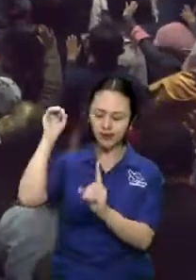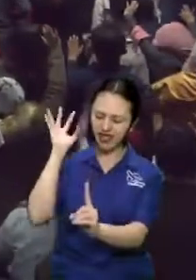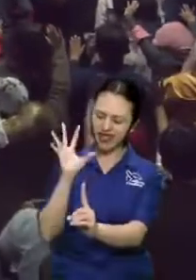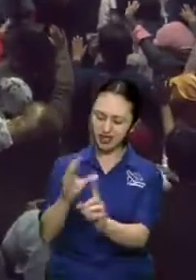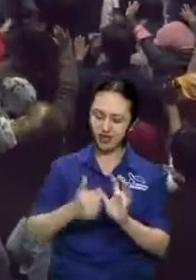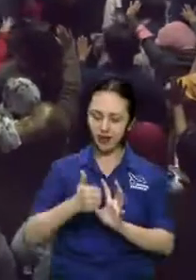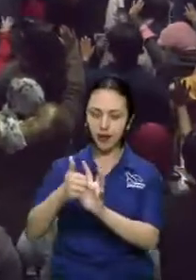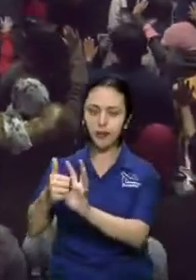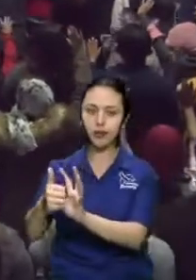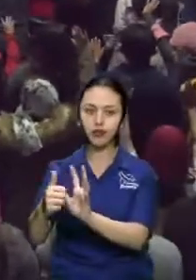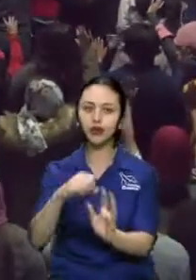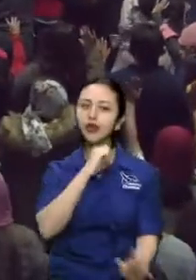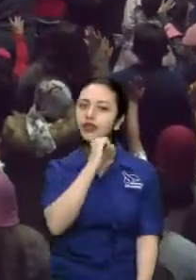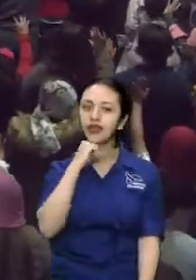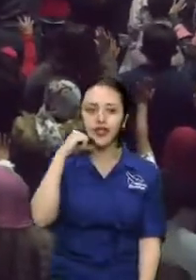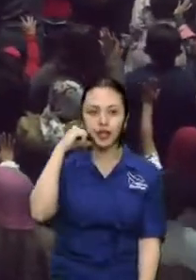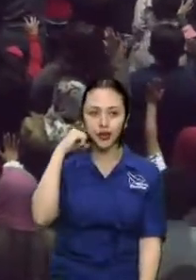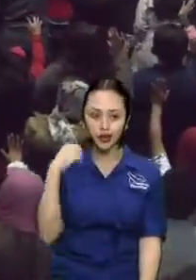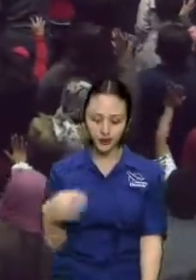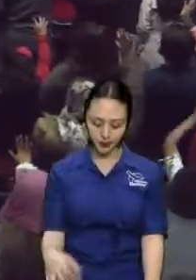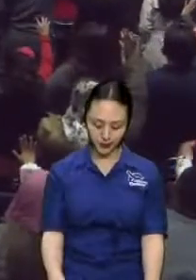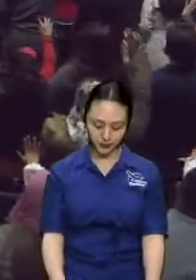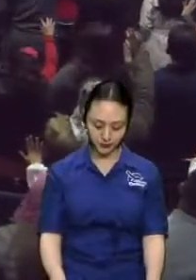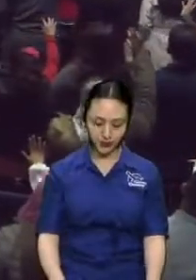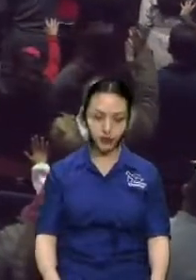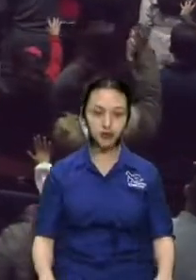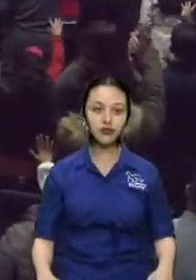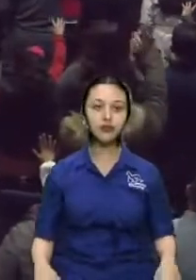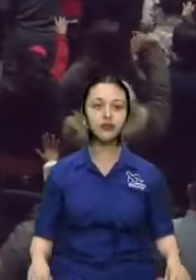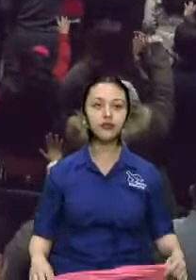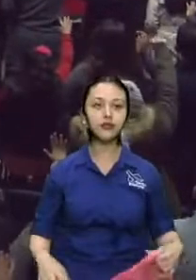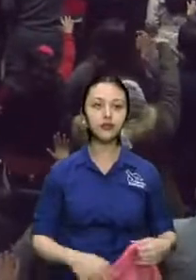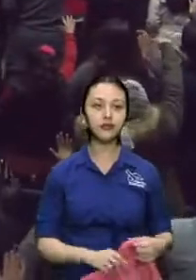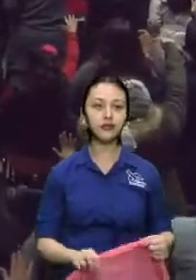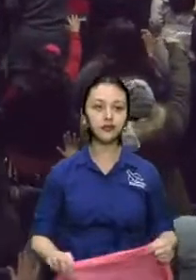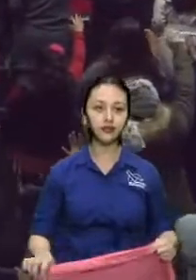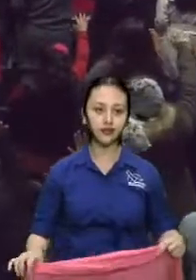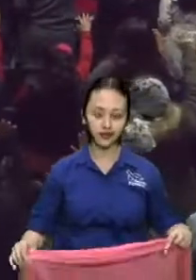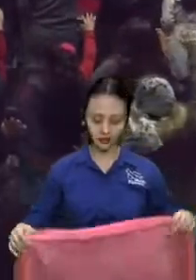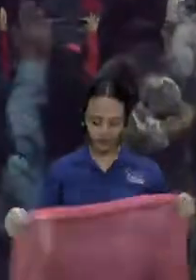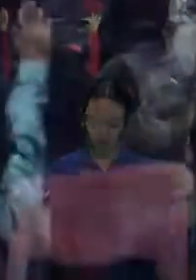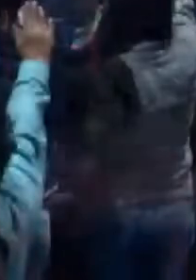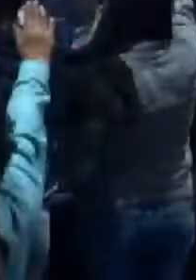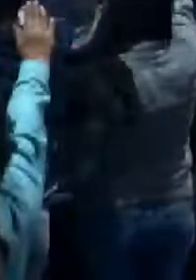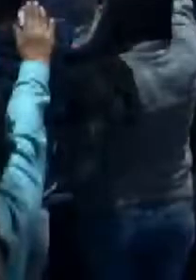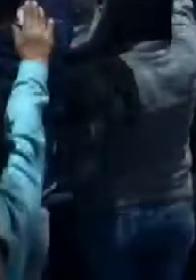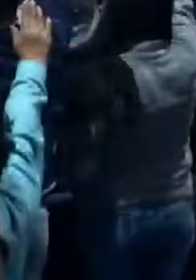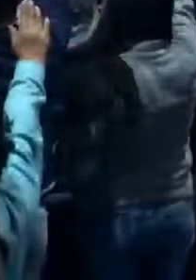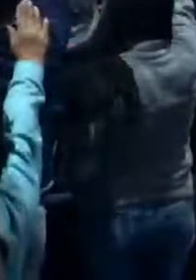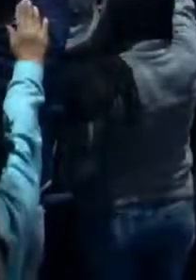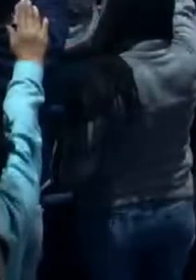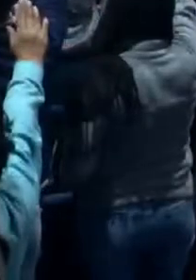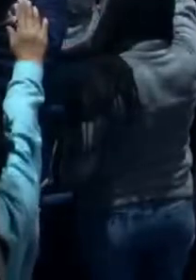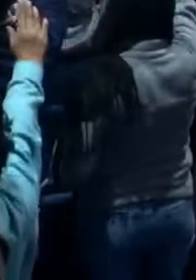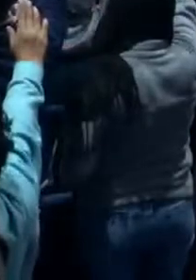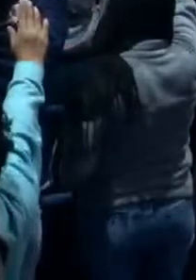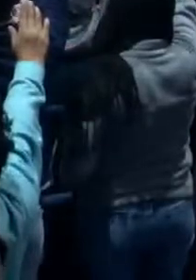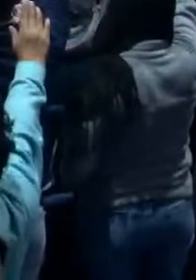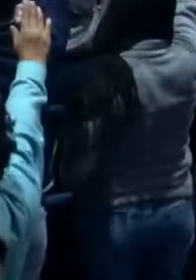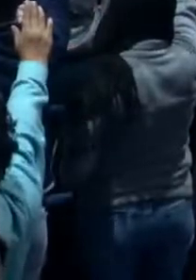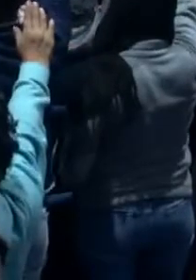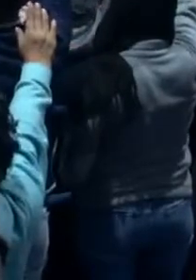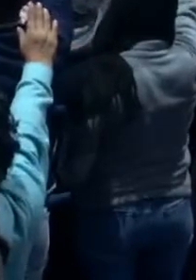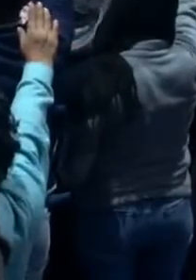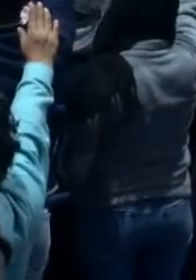el nombre de Jesús al siervo de Dios que ha sido como un regalo para nosotros. Padre, te damos gracias con todo nuestro